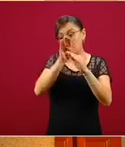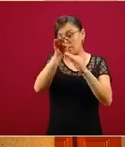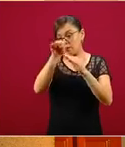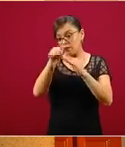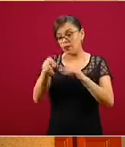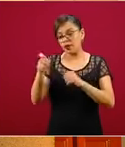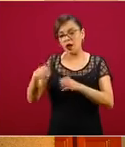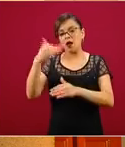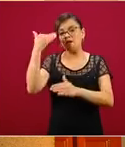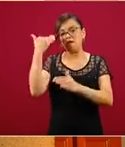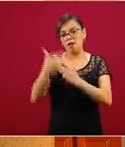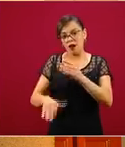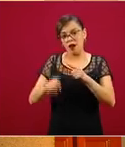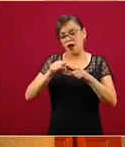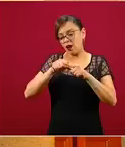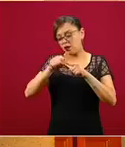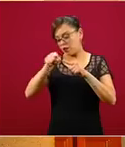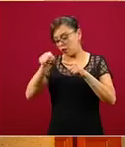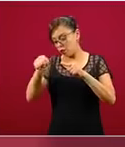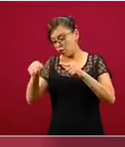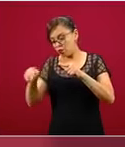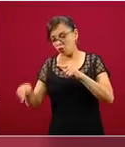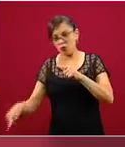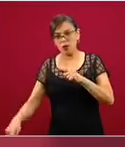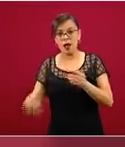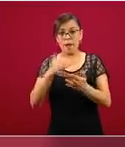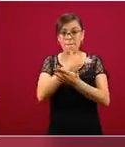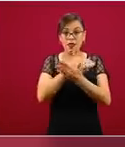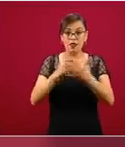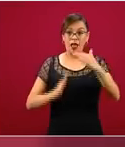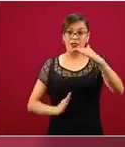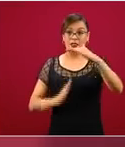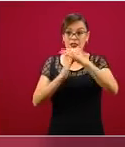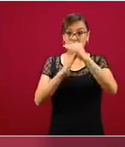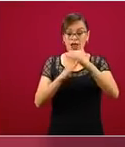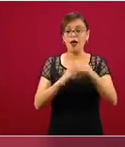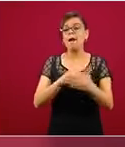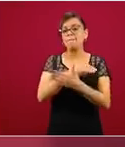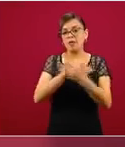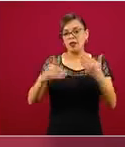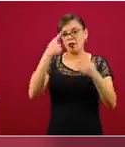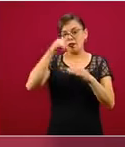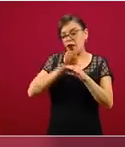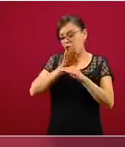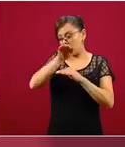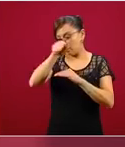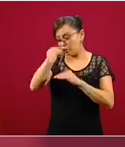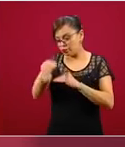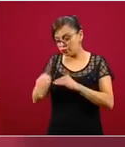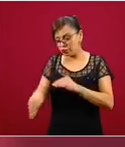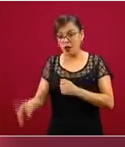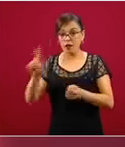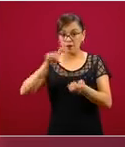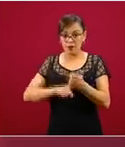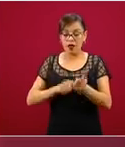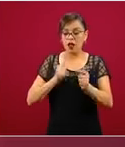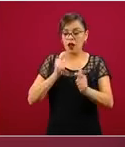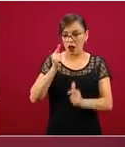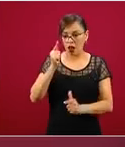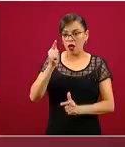Mitad para subir, mitad para bajar. Y no necesariamente es simétrico, se puede bajar un poco más lento, de hecho, habitualmente